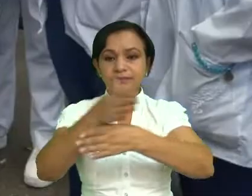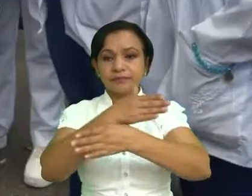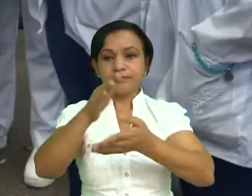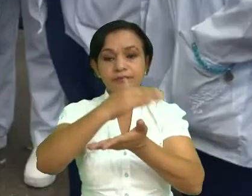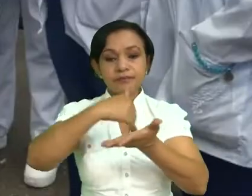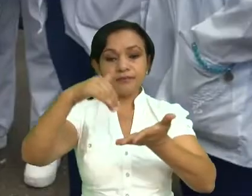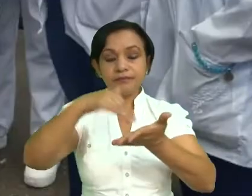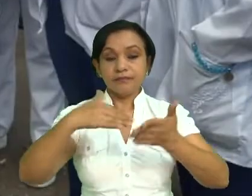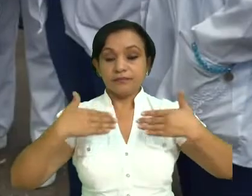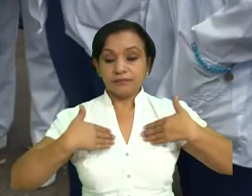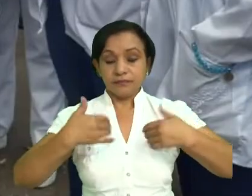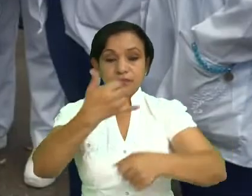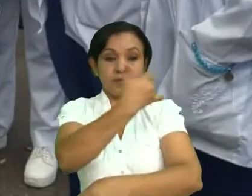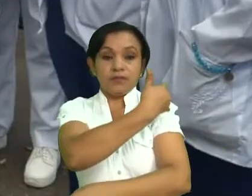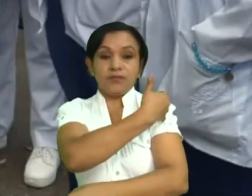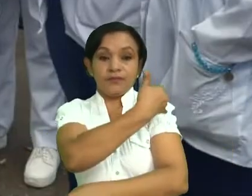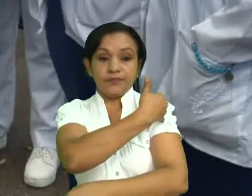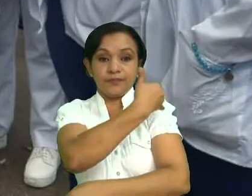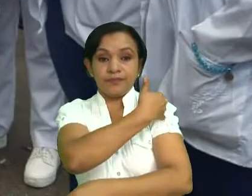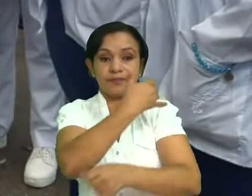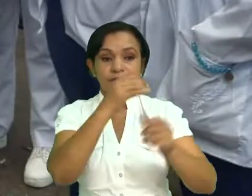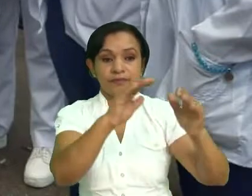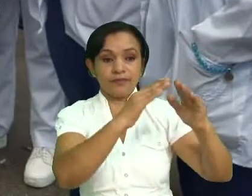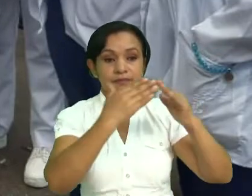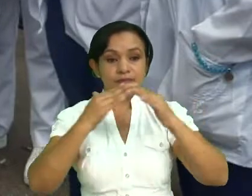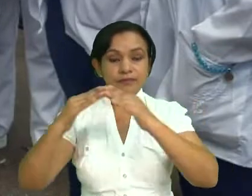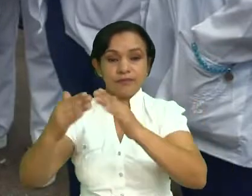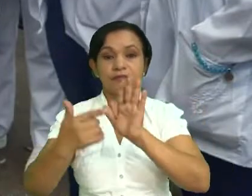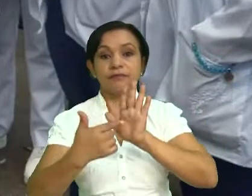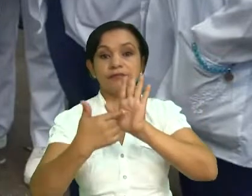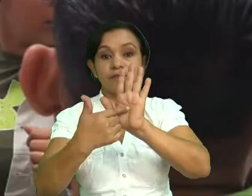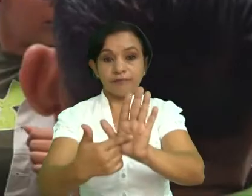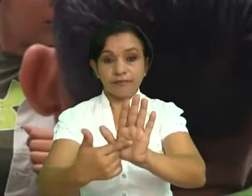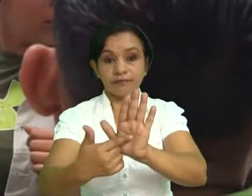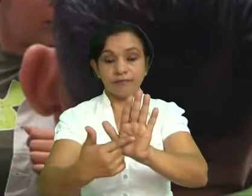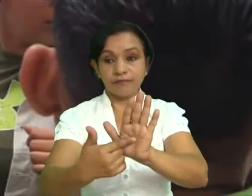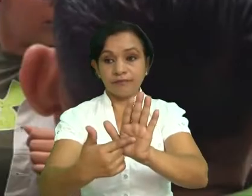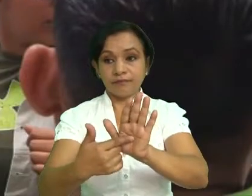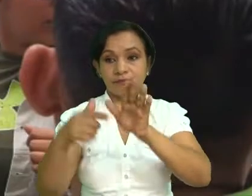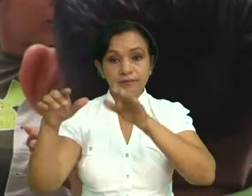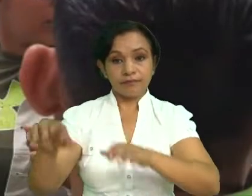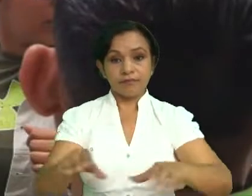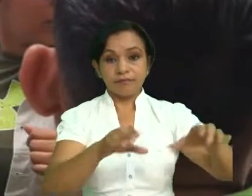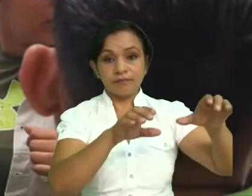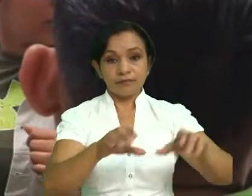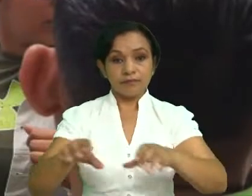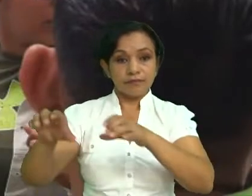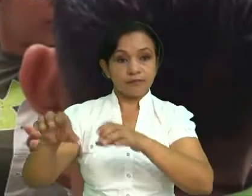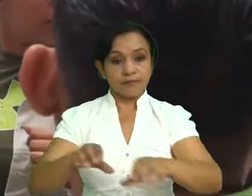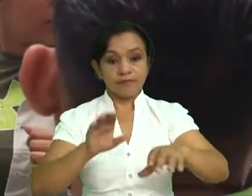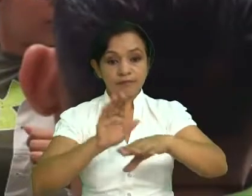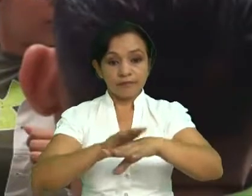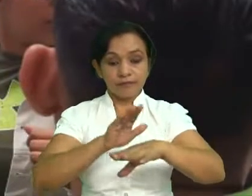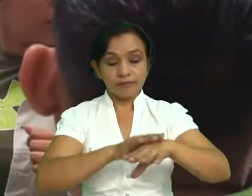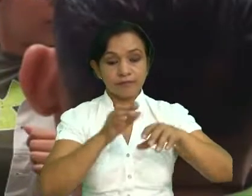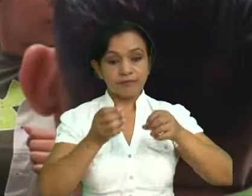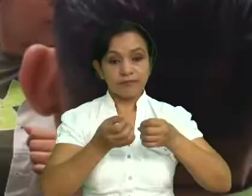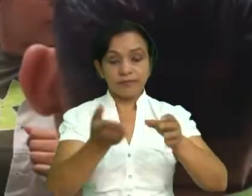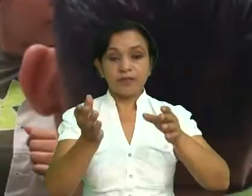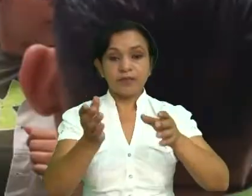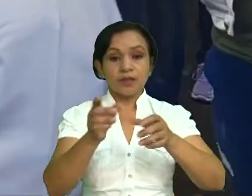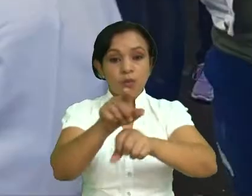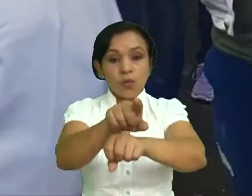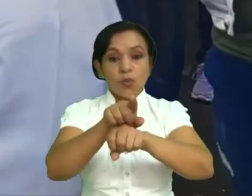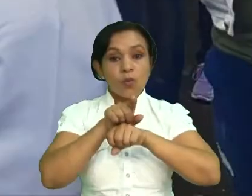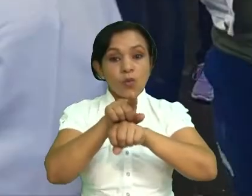y hospitales que hay en cada uno de los distritos. Menciono, por ejemplo, la jornada de sensibilización que nosotros tuvimos en el mercado